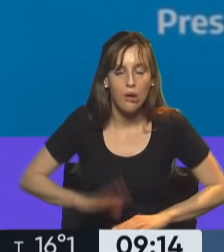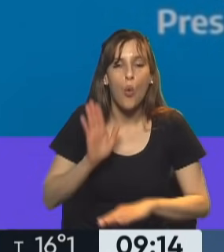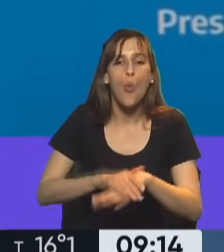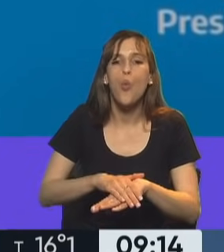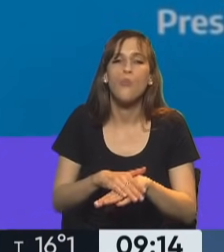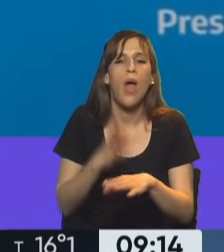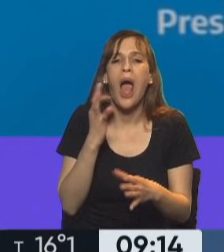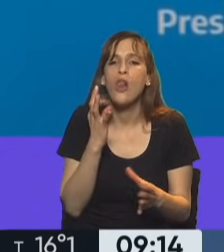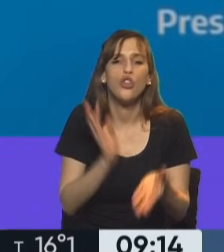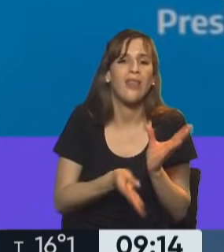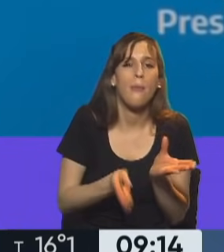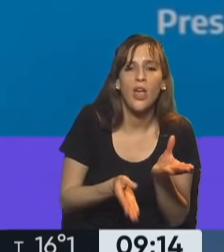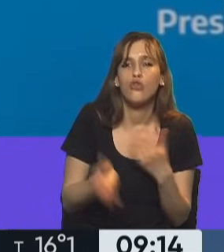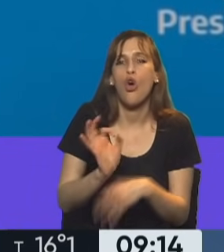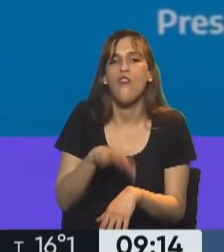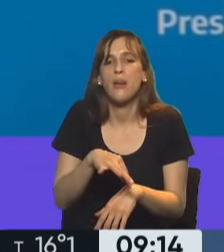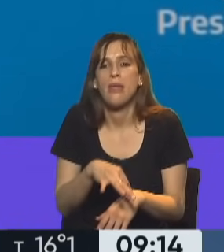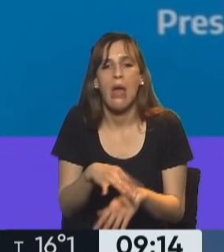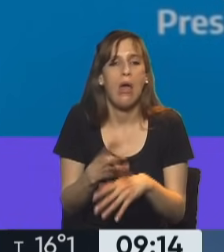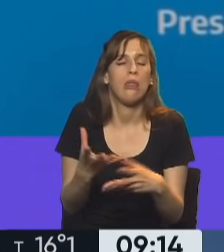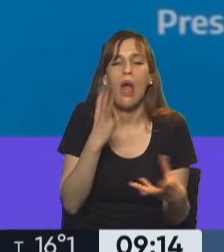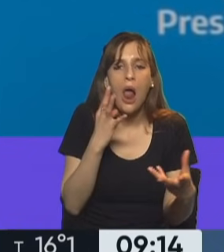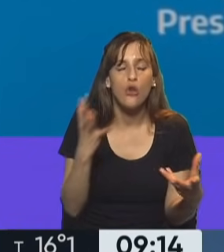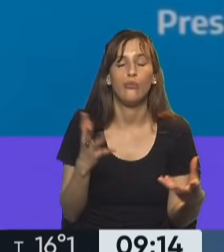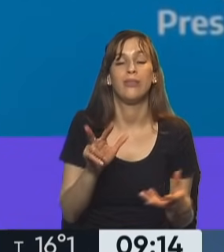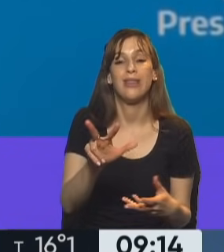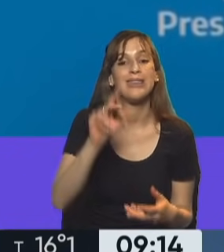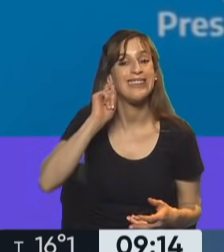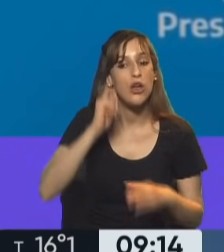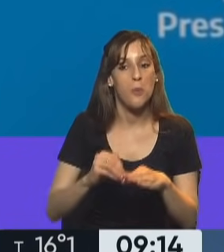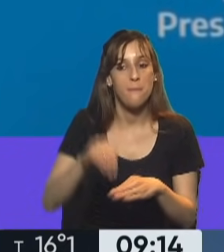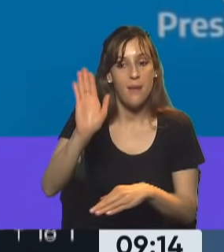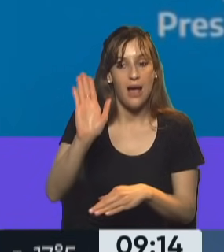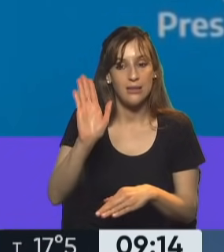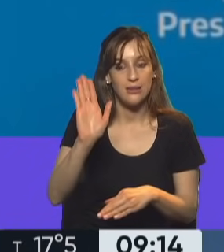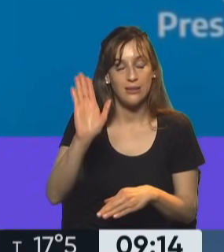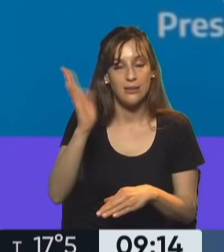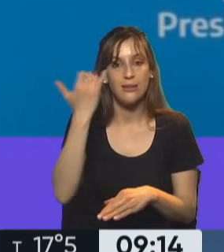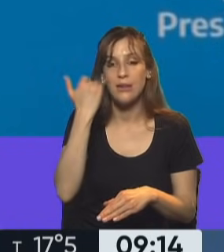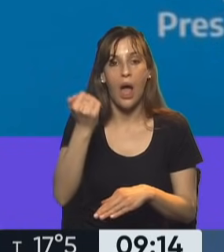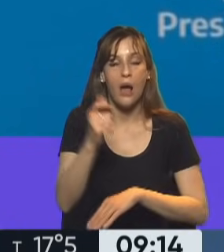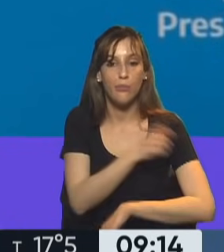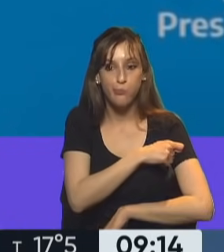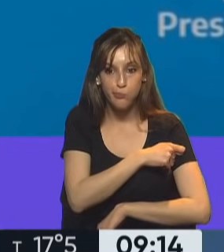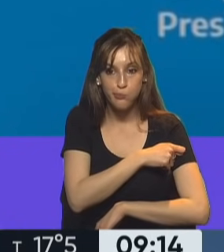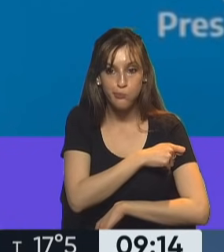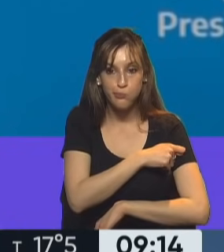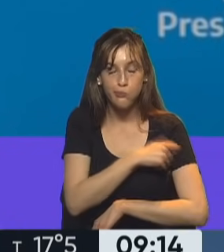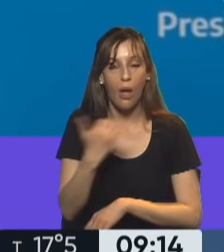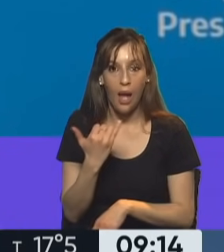por cualquier motivo, mayores de 3 años, que hayan recibido cualquier esquema de vacunación